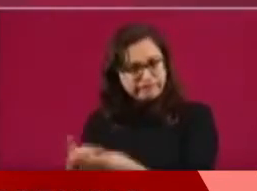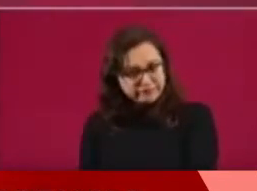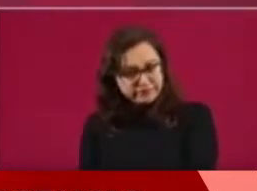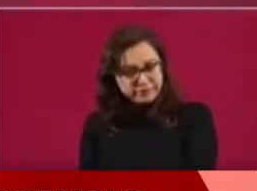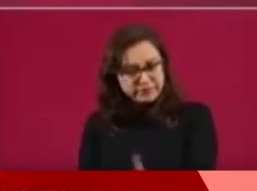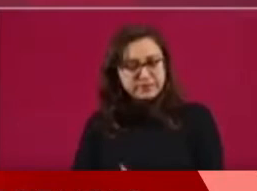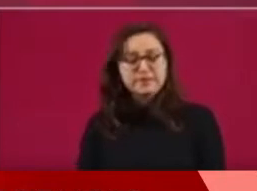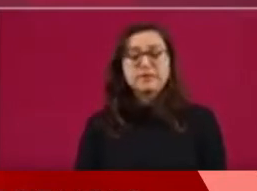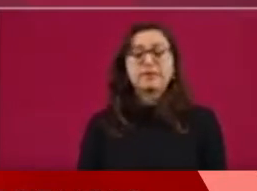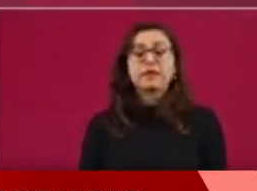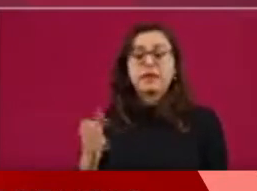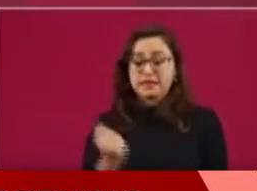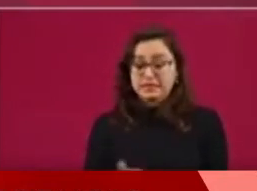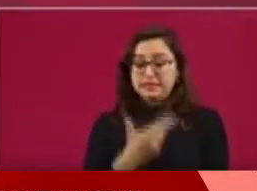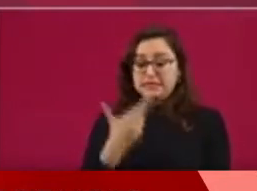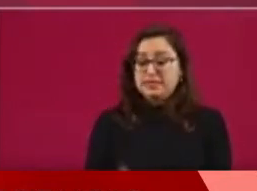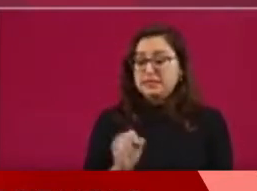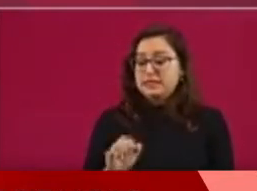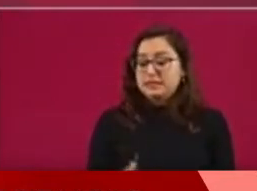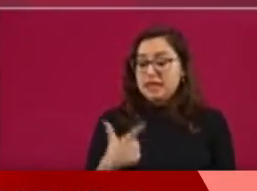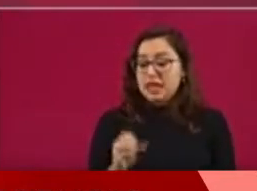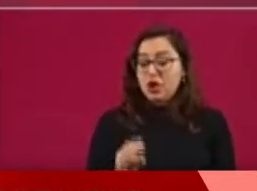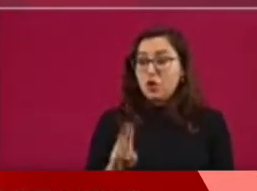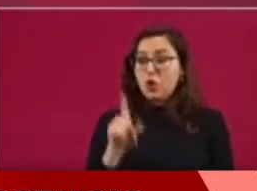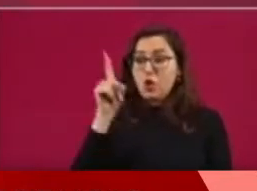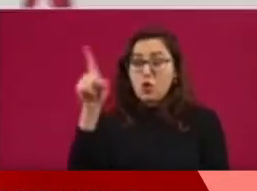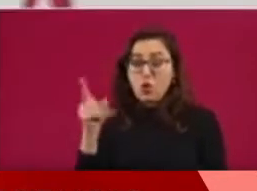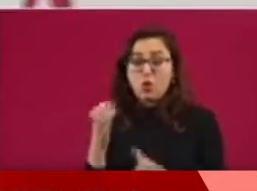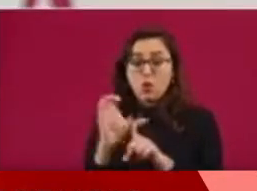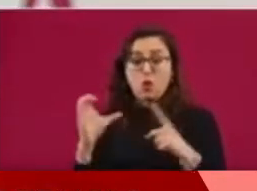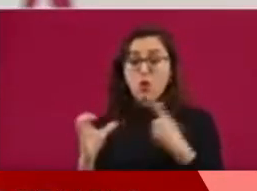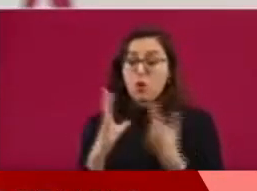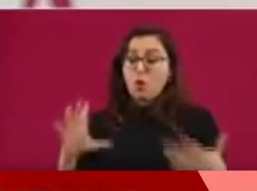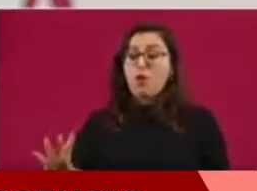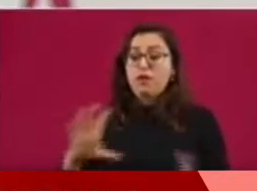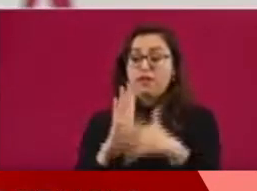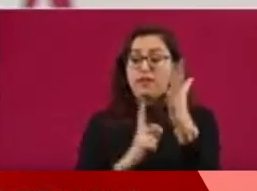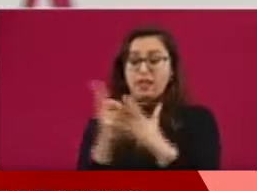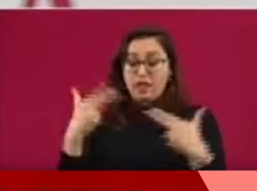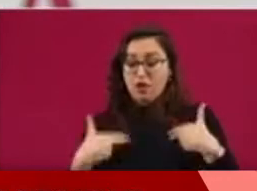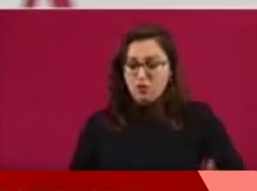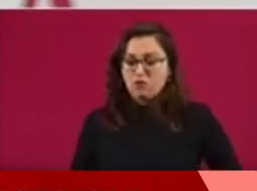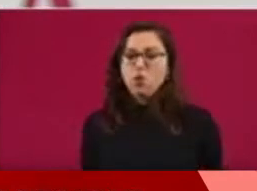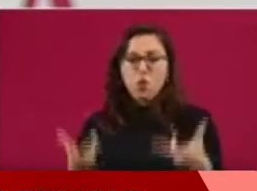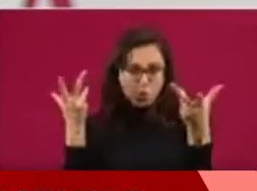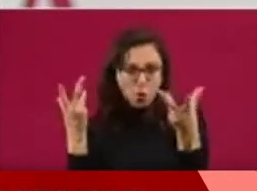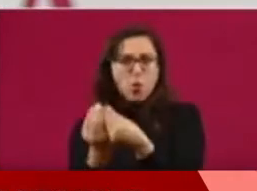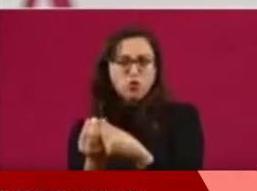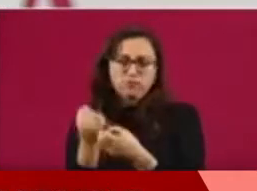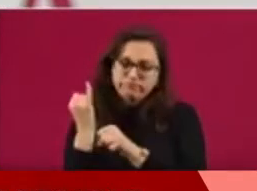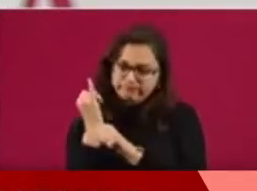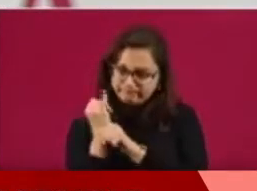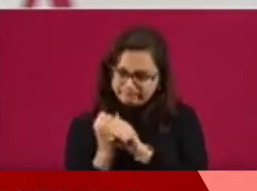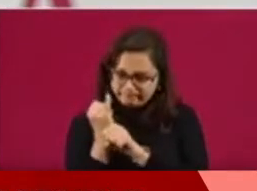de Gobernación coordinará ante la Comisión Interamericana estos trabajos a fin de alcanzar